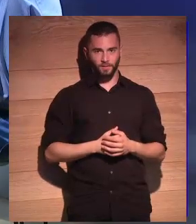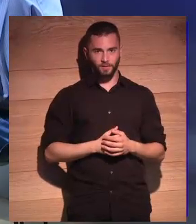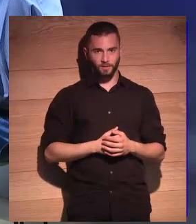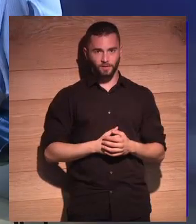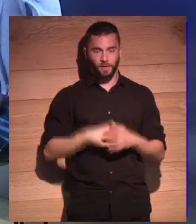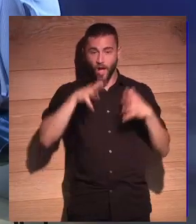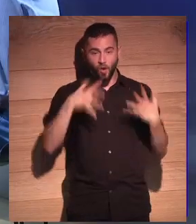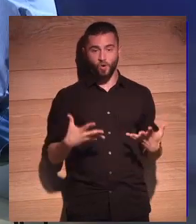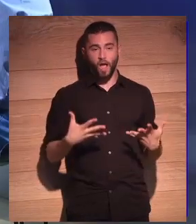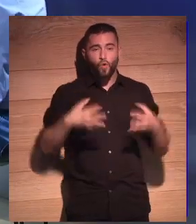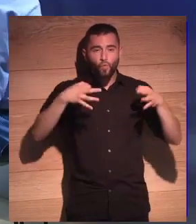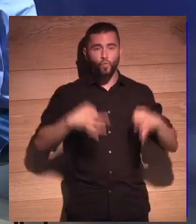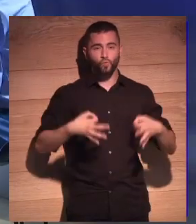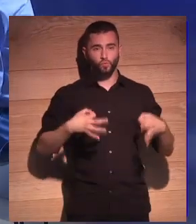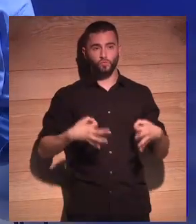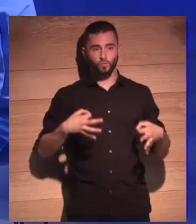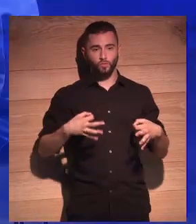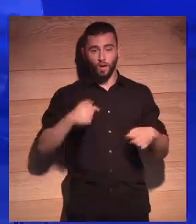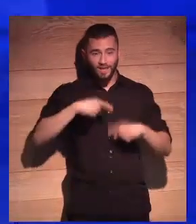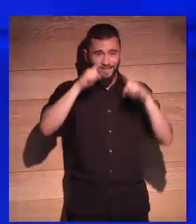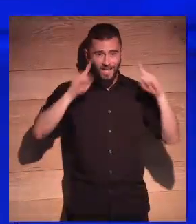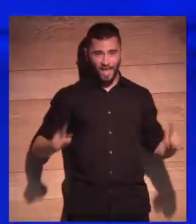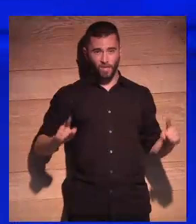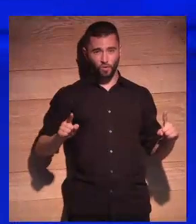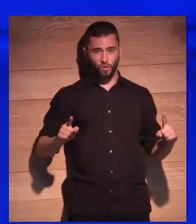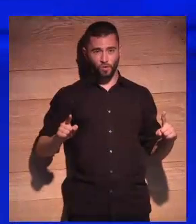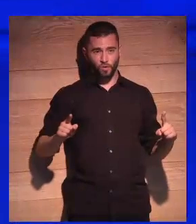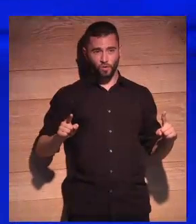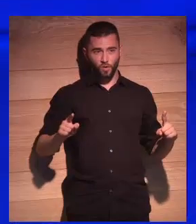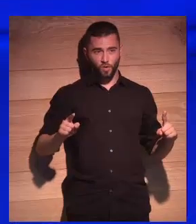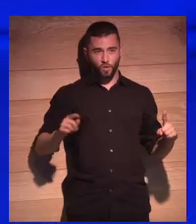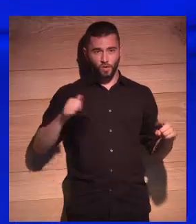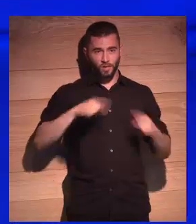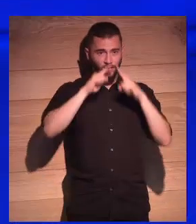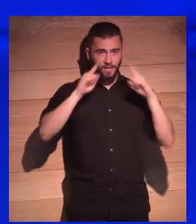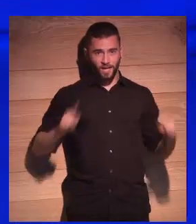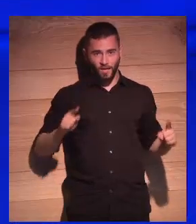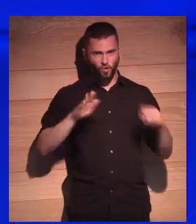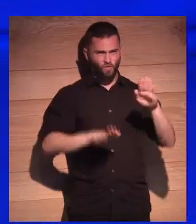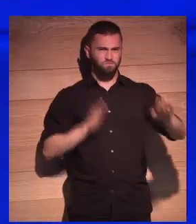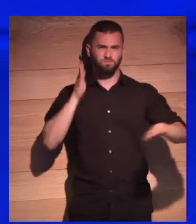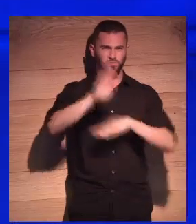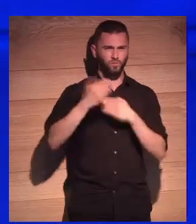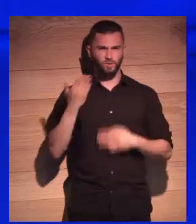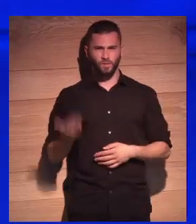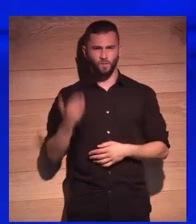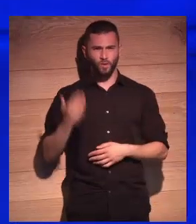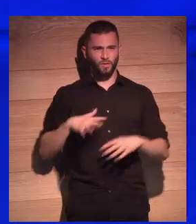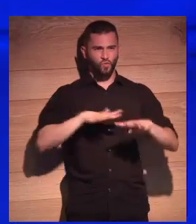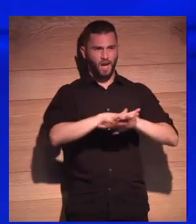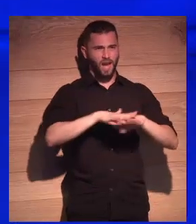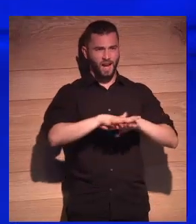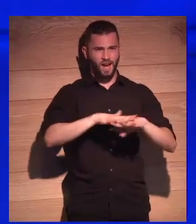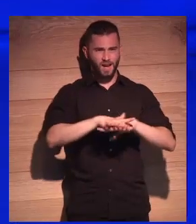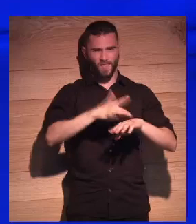Realmente ahora mismo justo yo creo que lo que viene a ser este año ha sido como el primer gran salto a de verdad tener una realidad virtual masiva